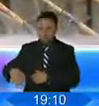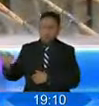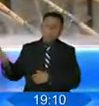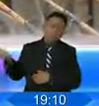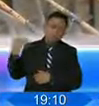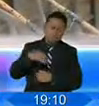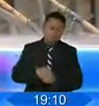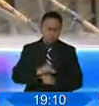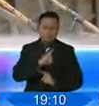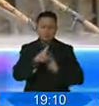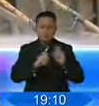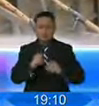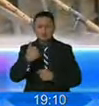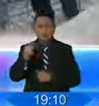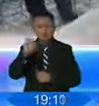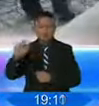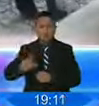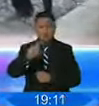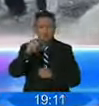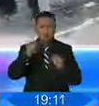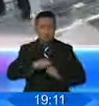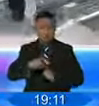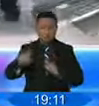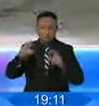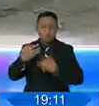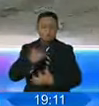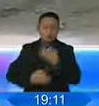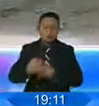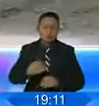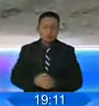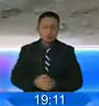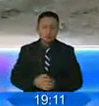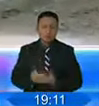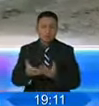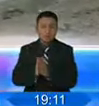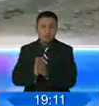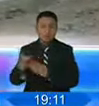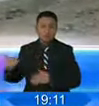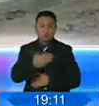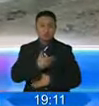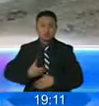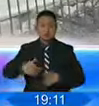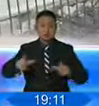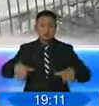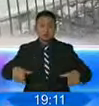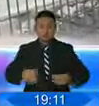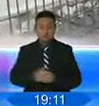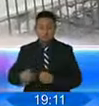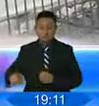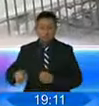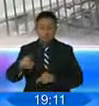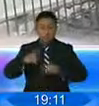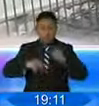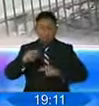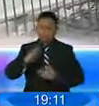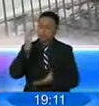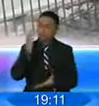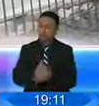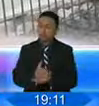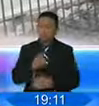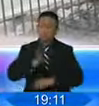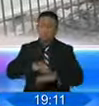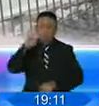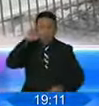Otero, el pasado 10 de julio, para tratar el tema y solicitó al mandatario Lenín Moreno que suspenda la obra porque estaría violando